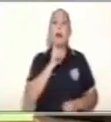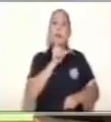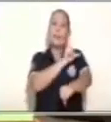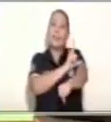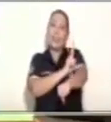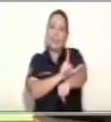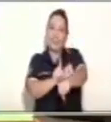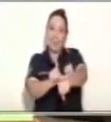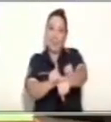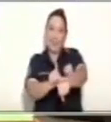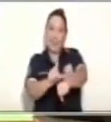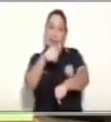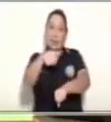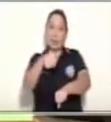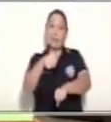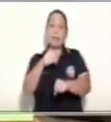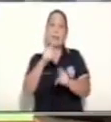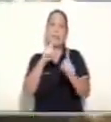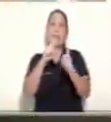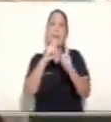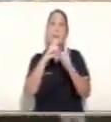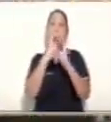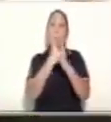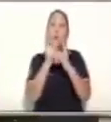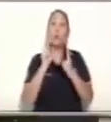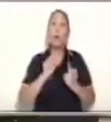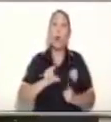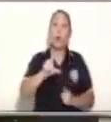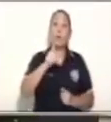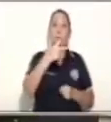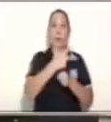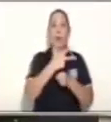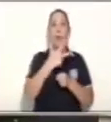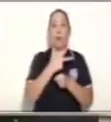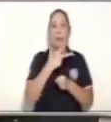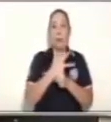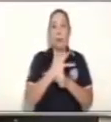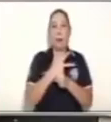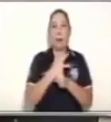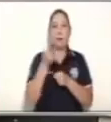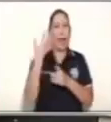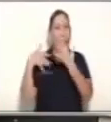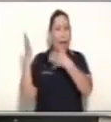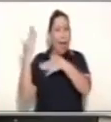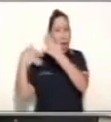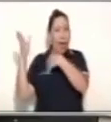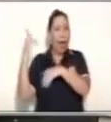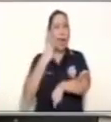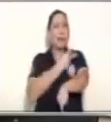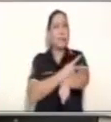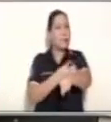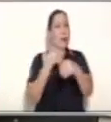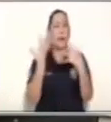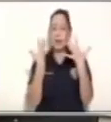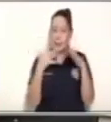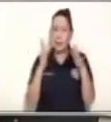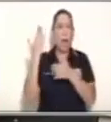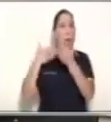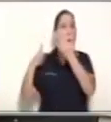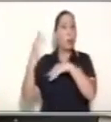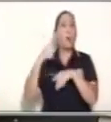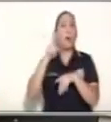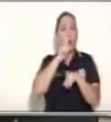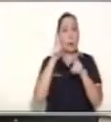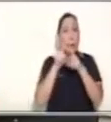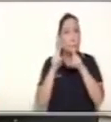leyendas de tradición oral de Guatemala, aquellas historias que nuestros abuelos nos cuentan, que los abuelos